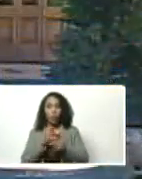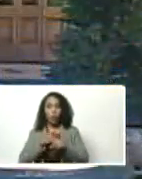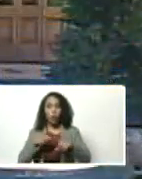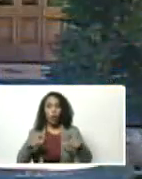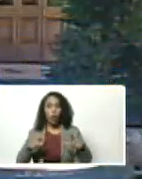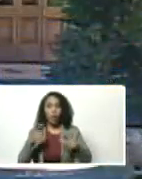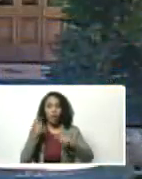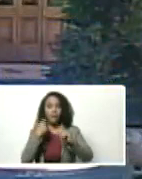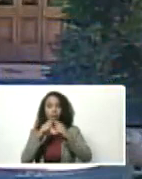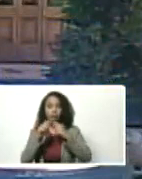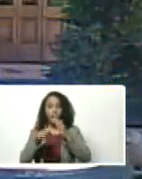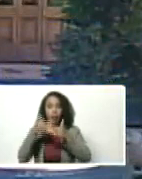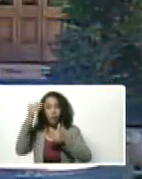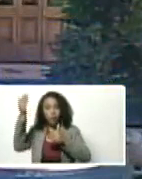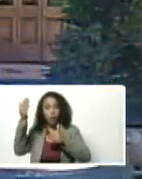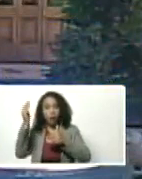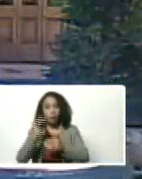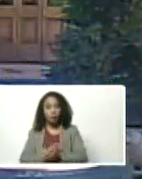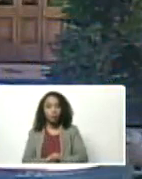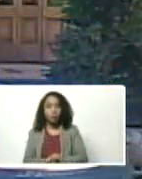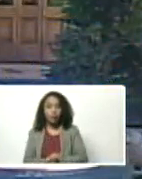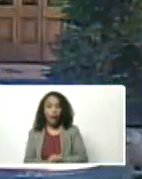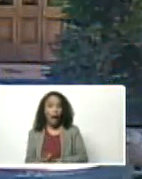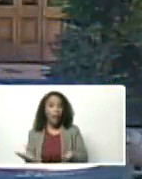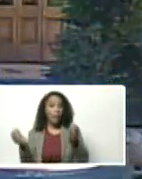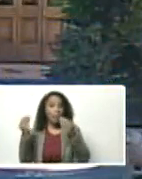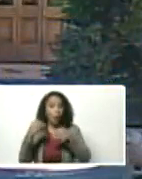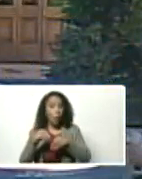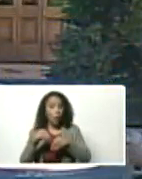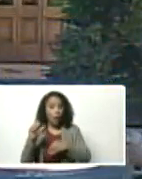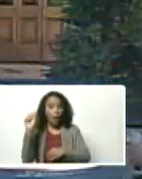las exportaciones y de acuerdo a la CEPAL